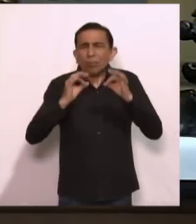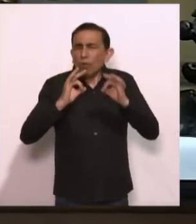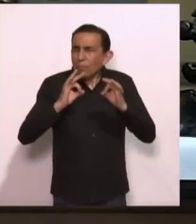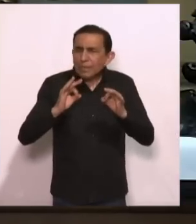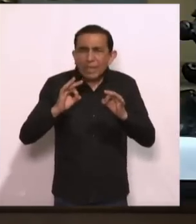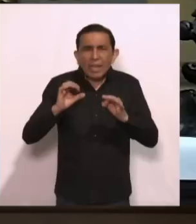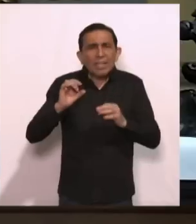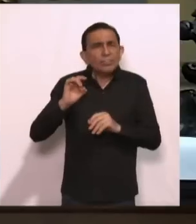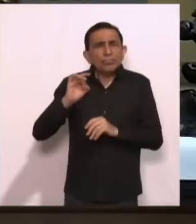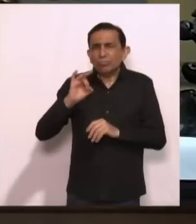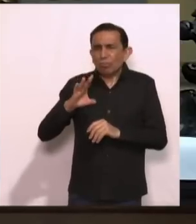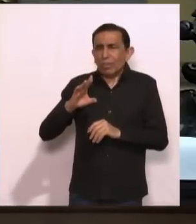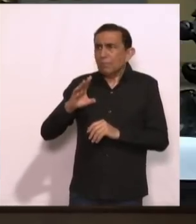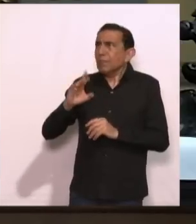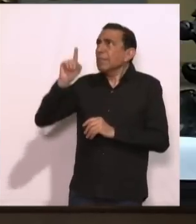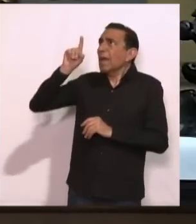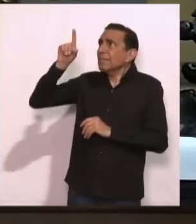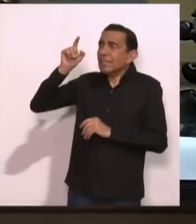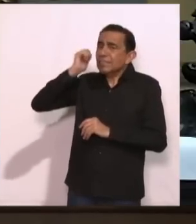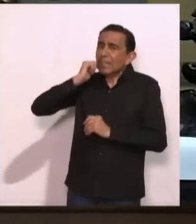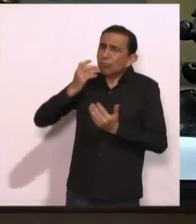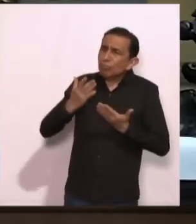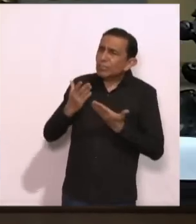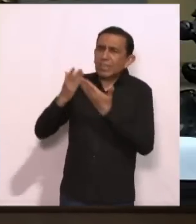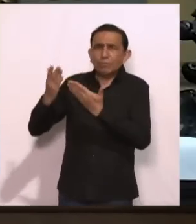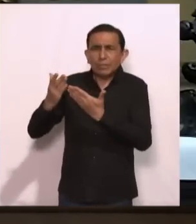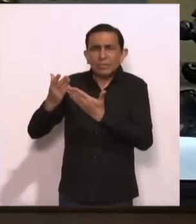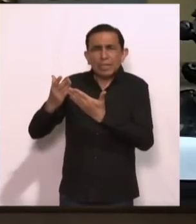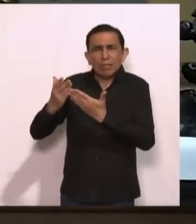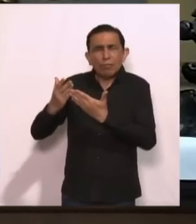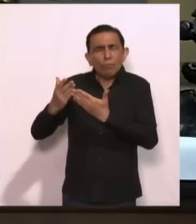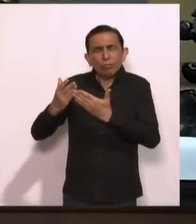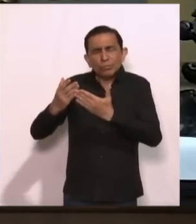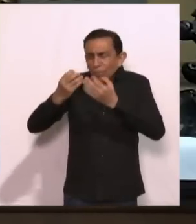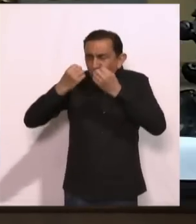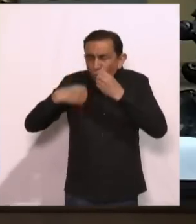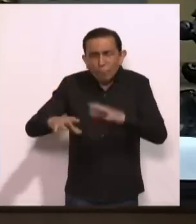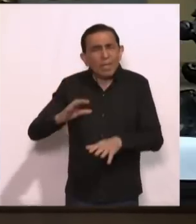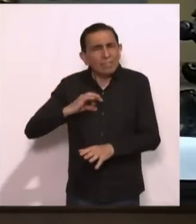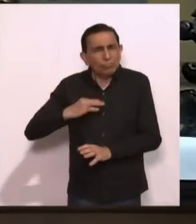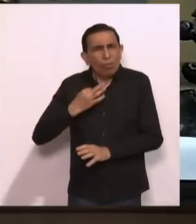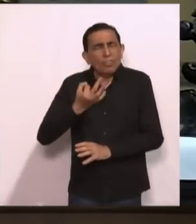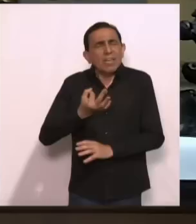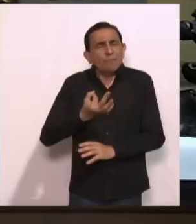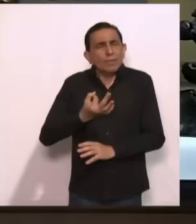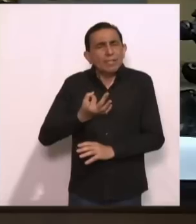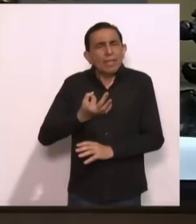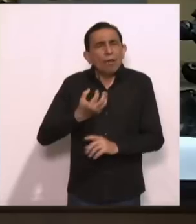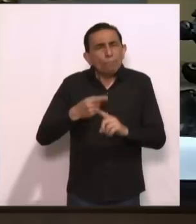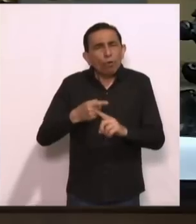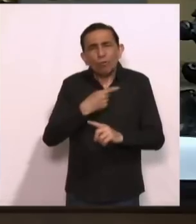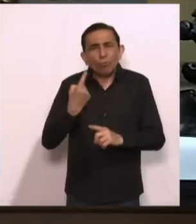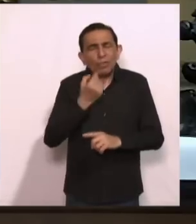duradera consiste en servirte a ti, fuente y origen de todo bien. Por nuestro